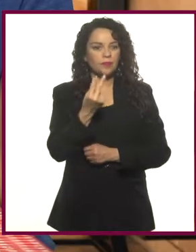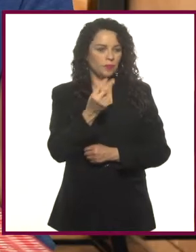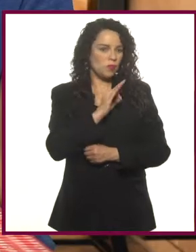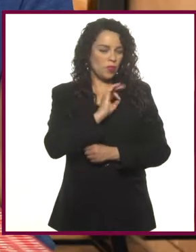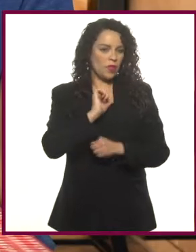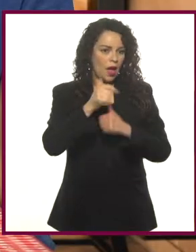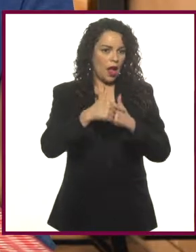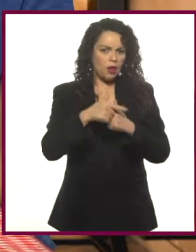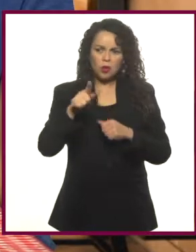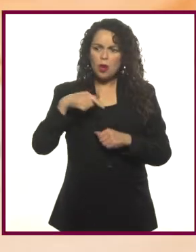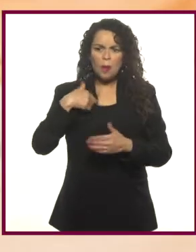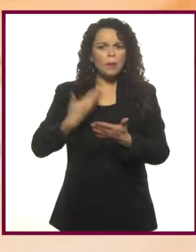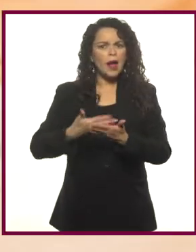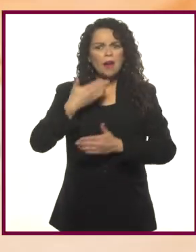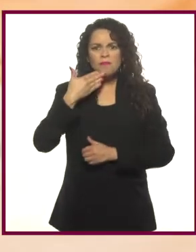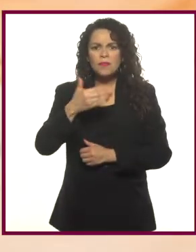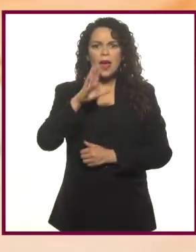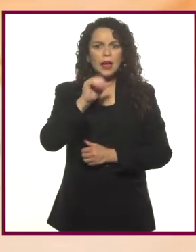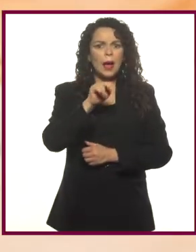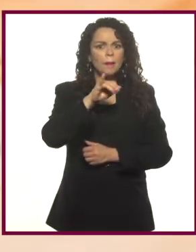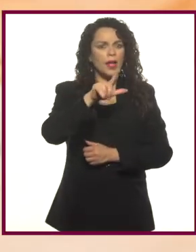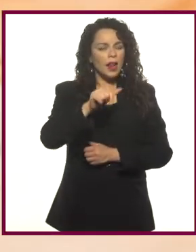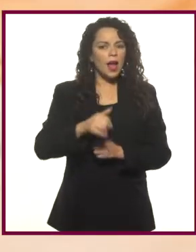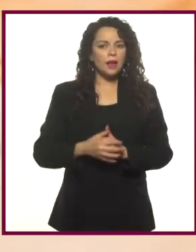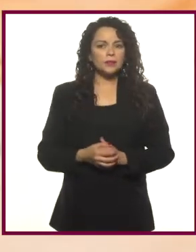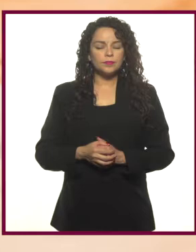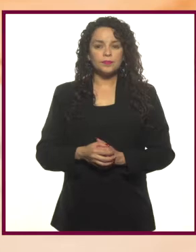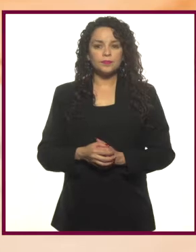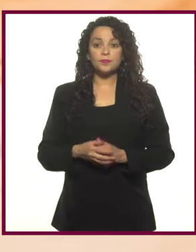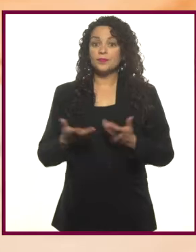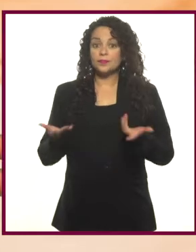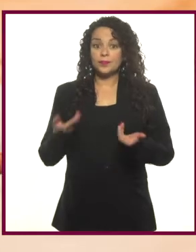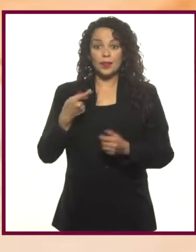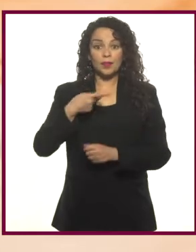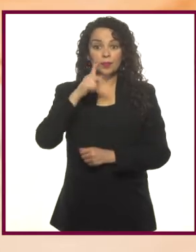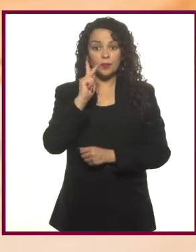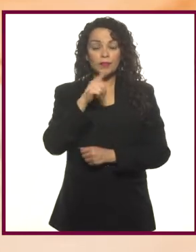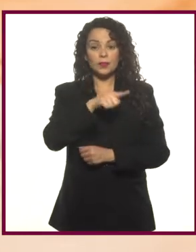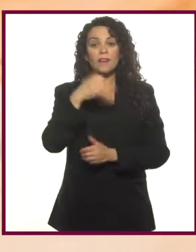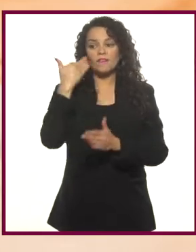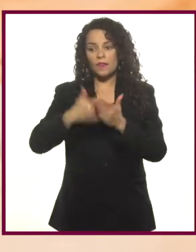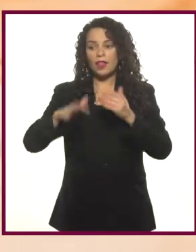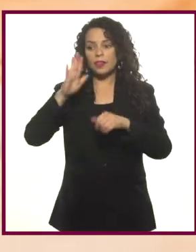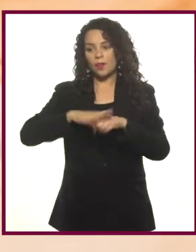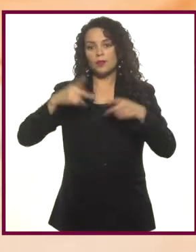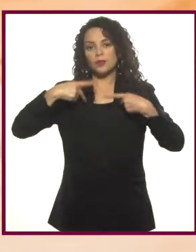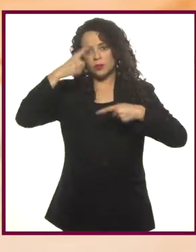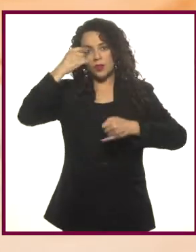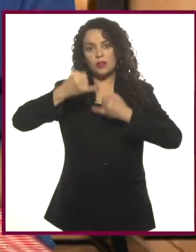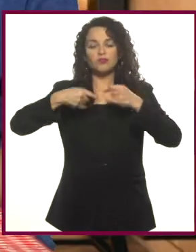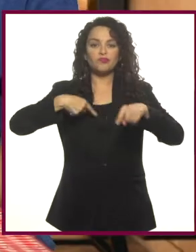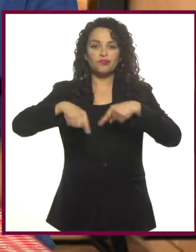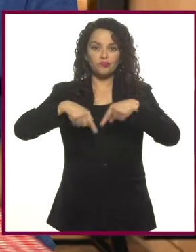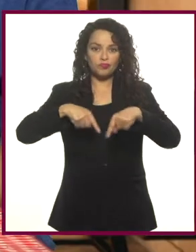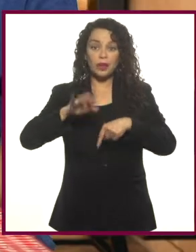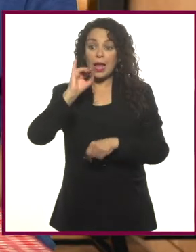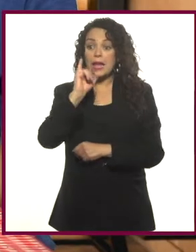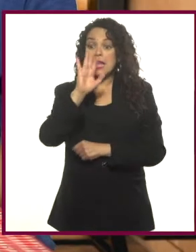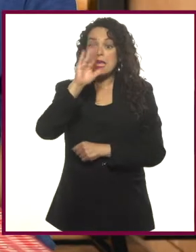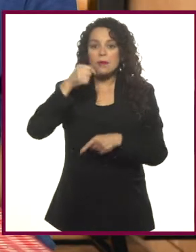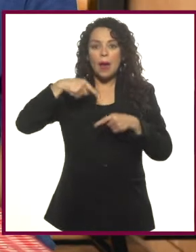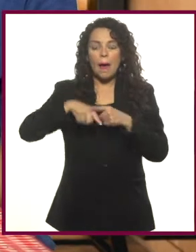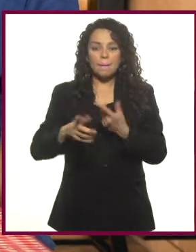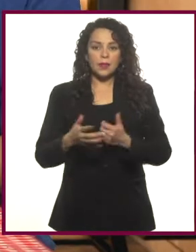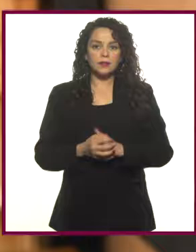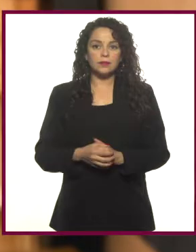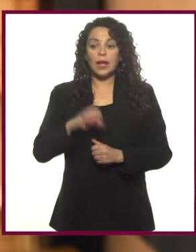algo entre ellos, la verdad. Camila me cae muy bien. La cosa es que no completábamos jugadores y el partido ya iba a